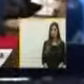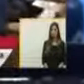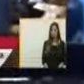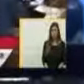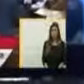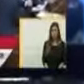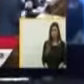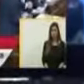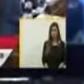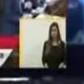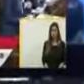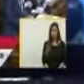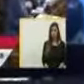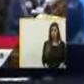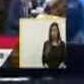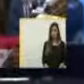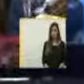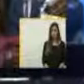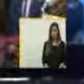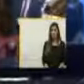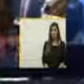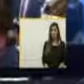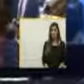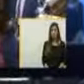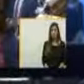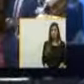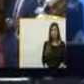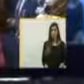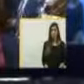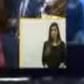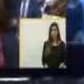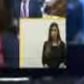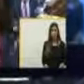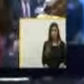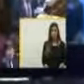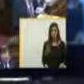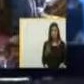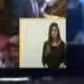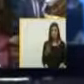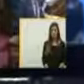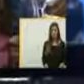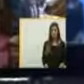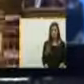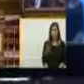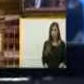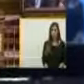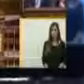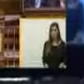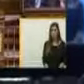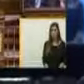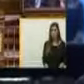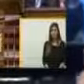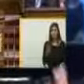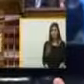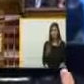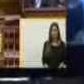posibilidad de que un pacto con Ciudadanos fuera aceptado por el PP con su abstención o su voto positivo o por Podemos. No hay ninguna razón para que el PP